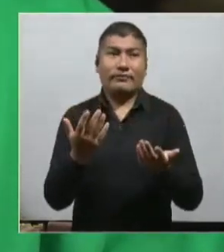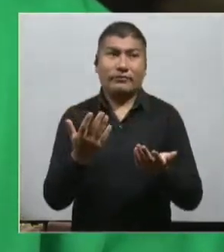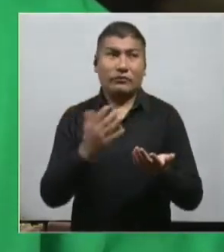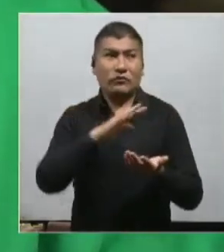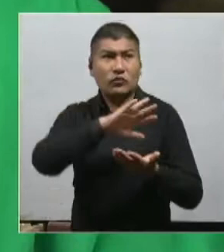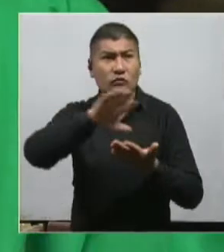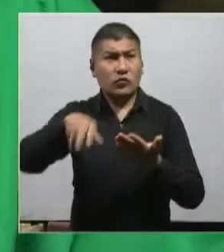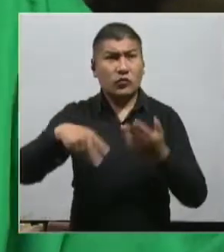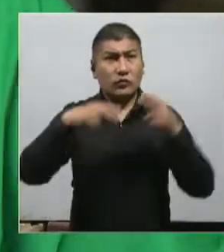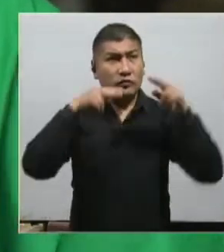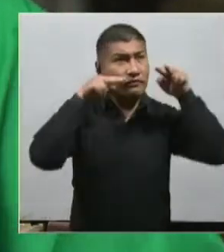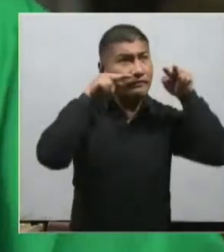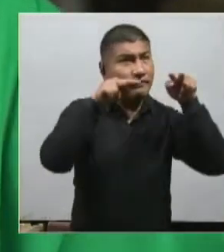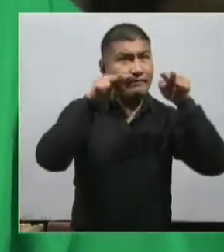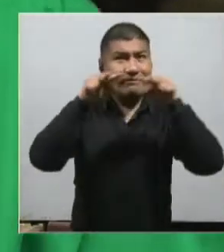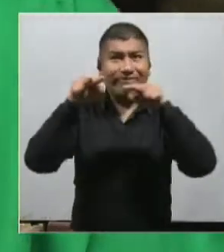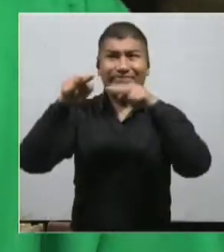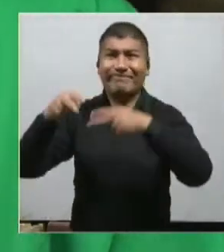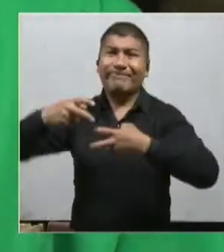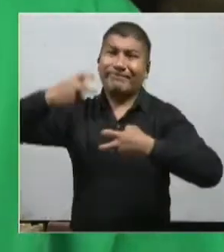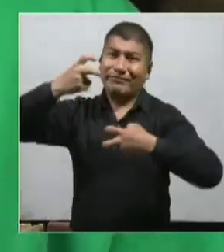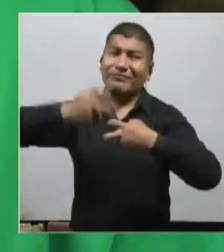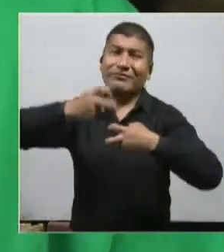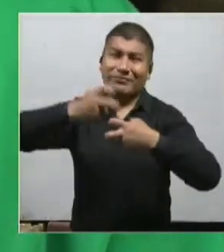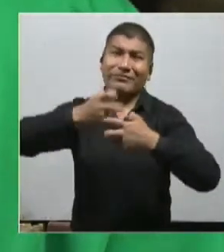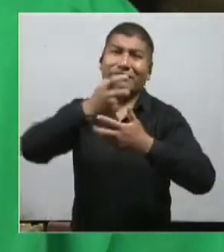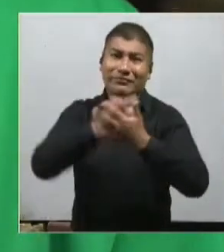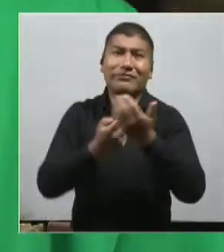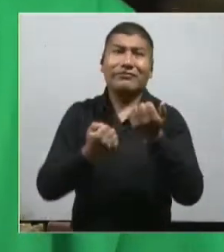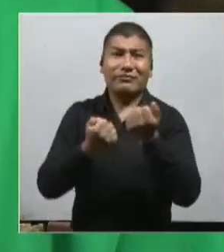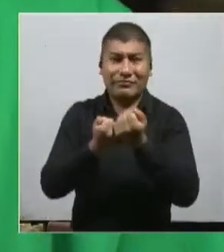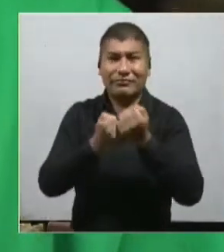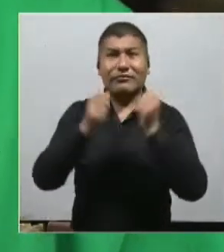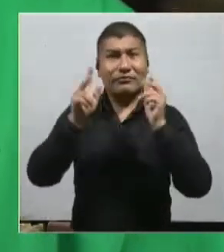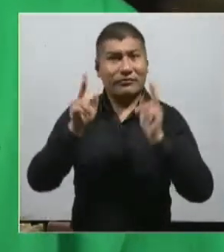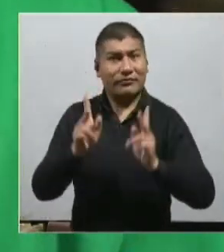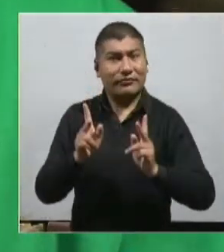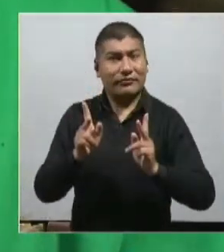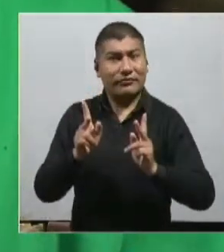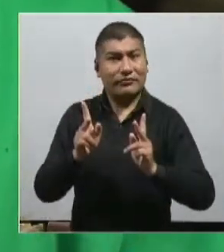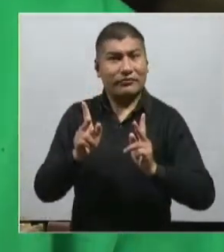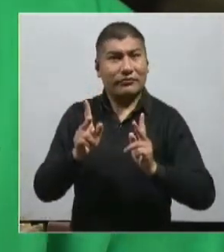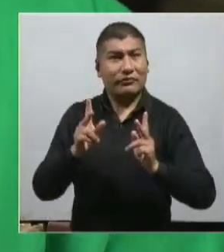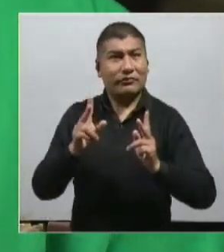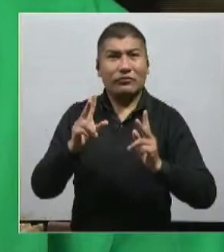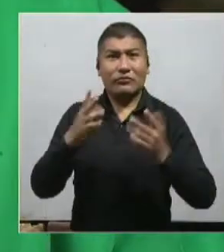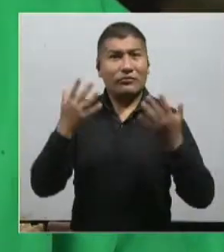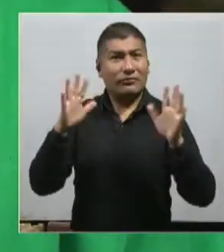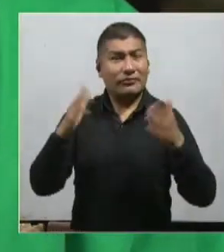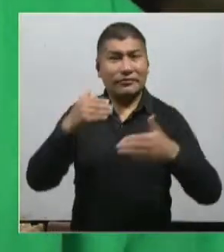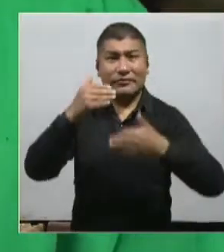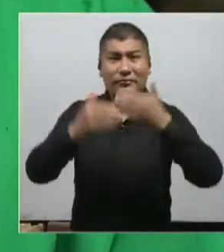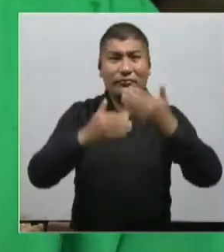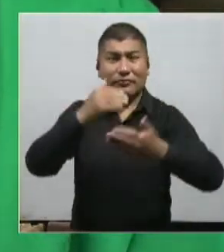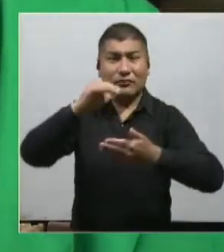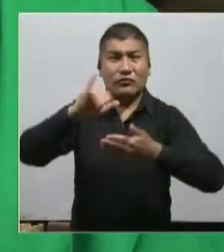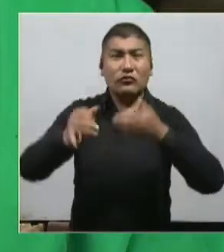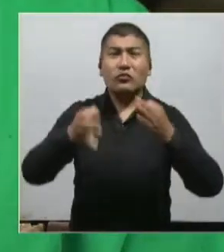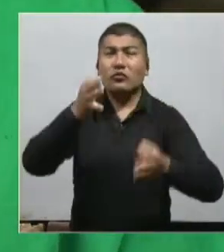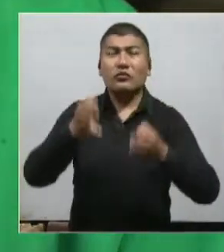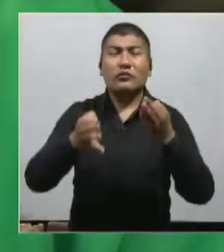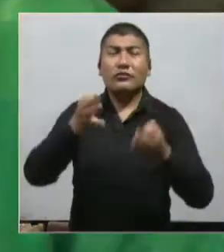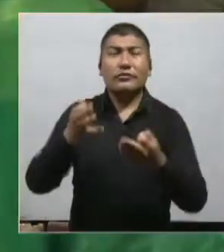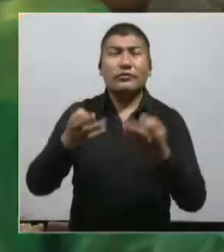que vemos, cuesta confiar en el ser humano. No vemos avance en la justicia, por